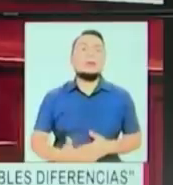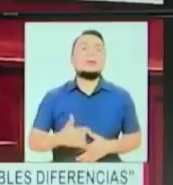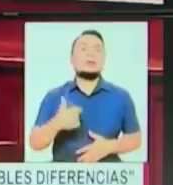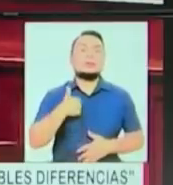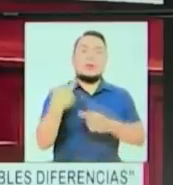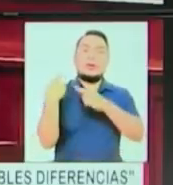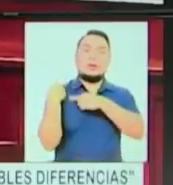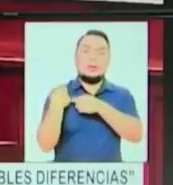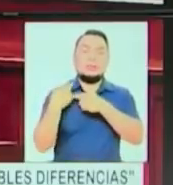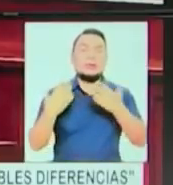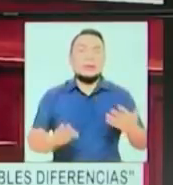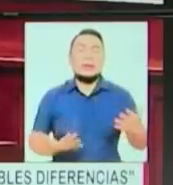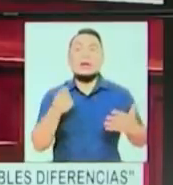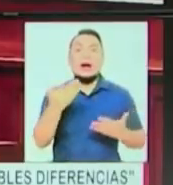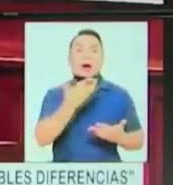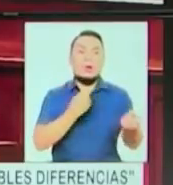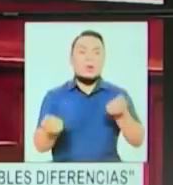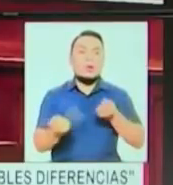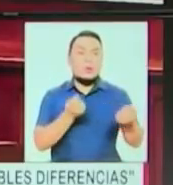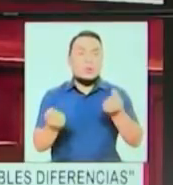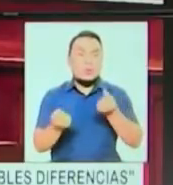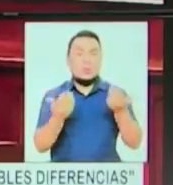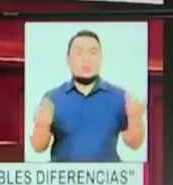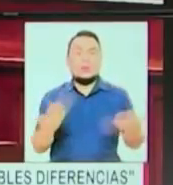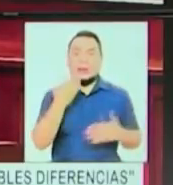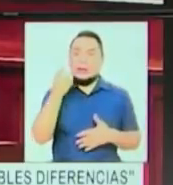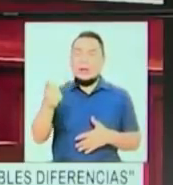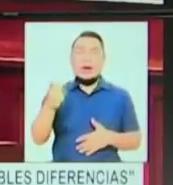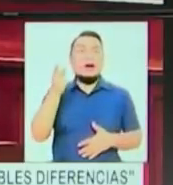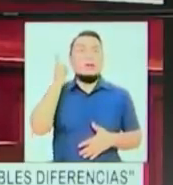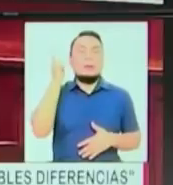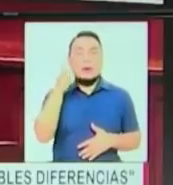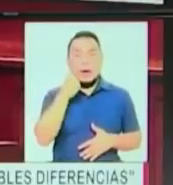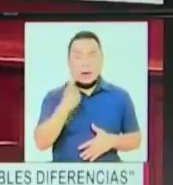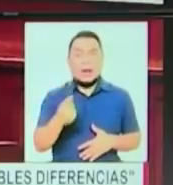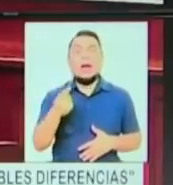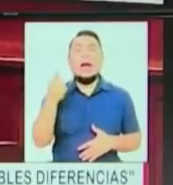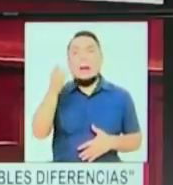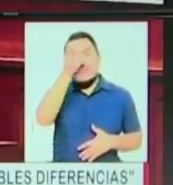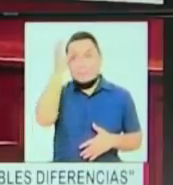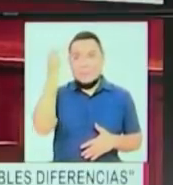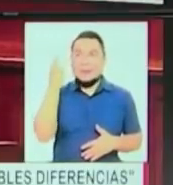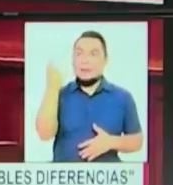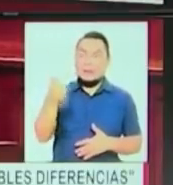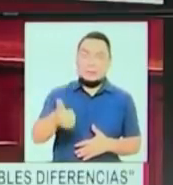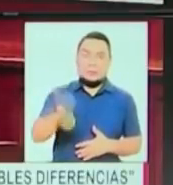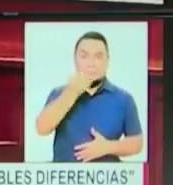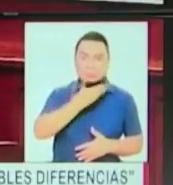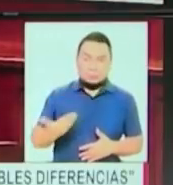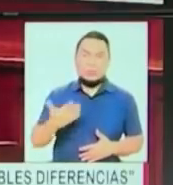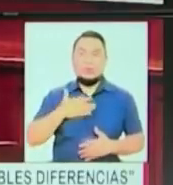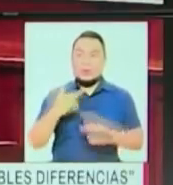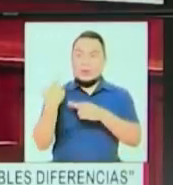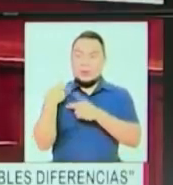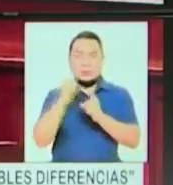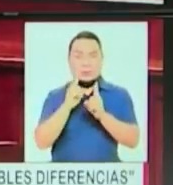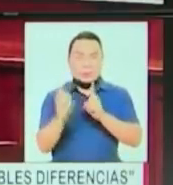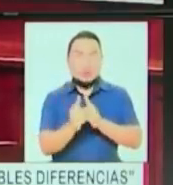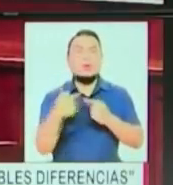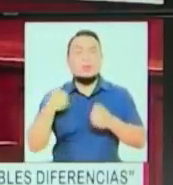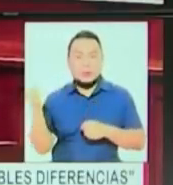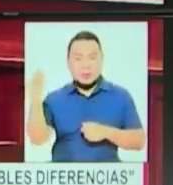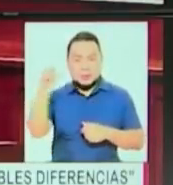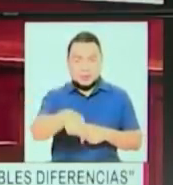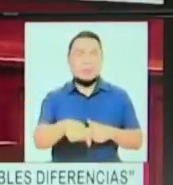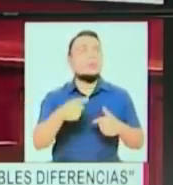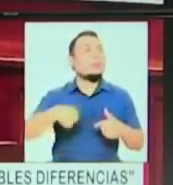no vas a pagar importación en tal y cual partida, tu derecho ad valorem, no lo vas a pagar el impuesto para traer tal o cual convertidor a